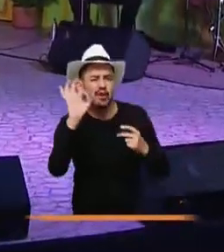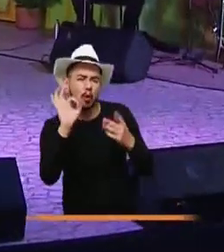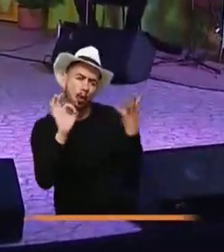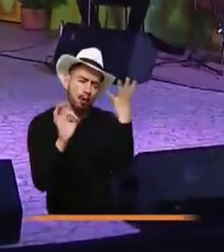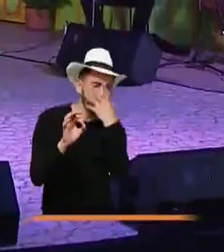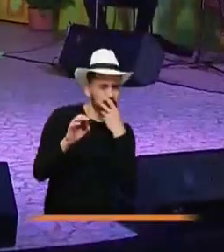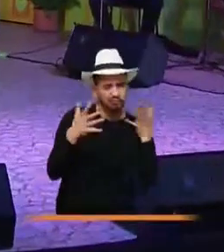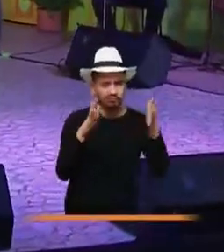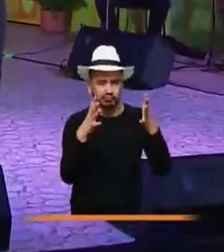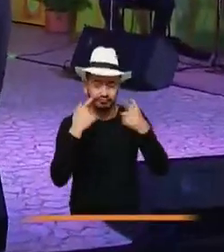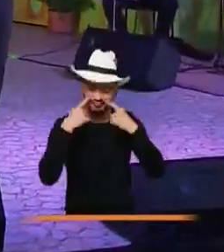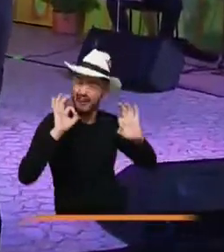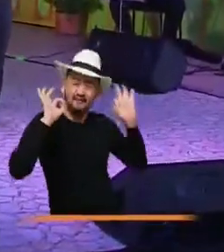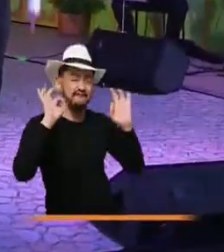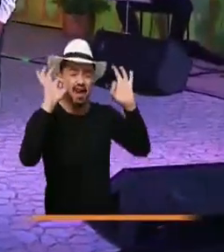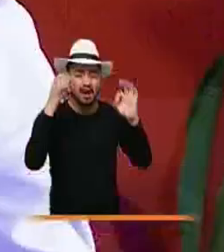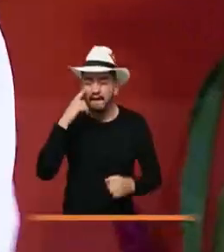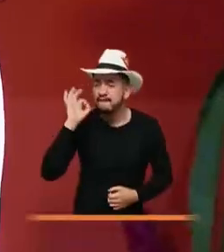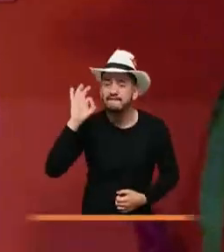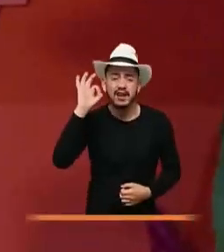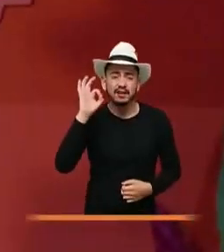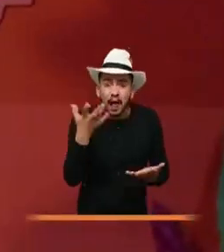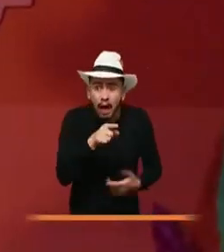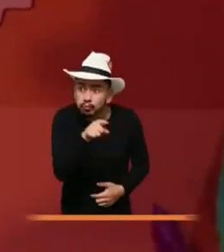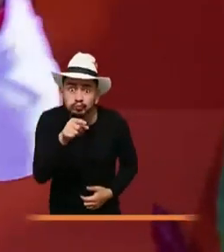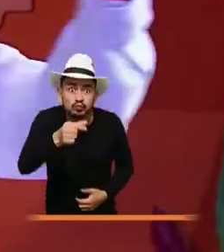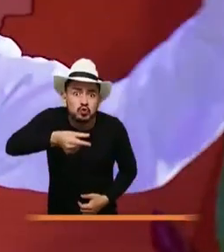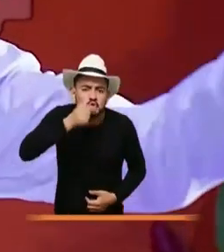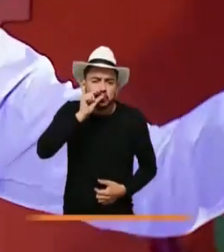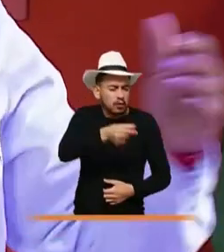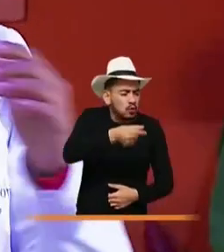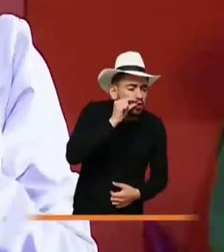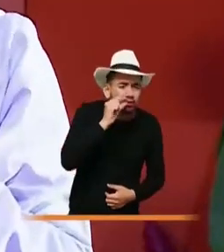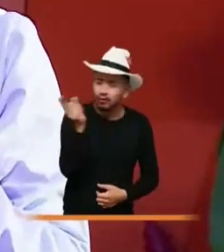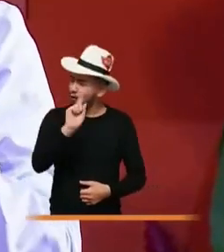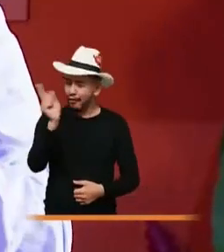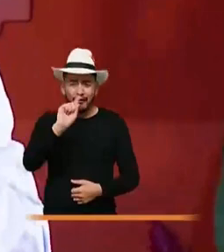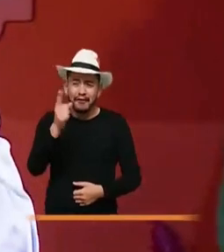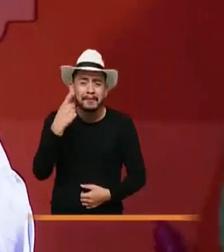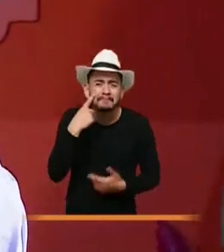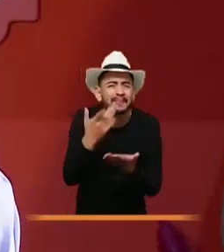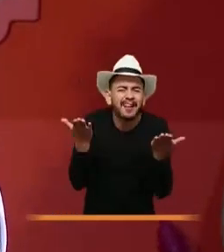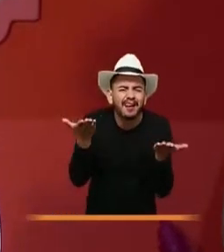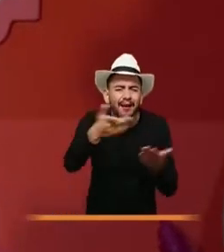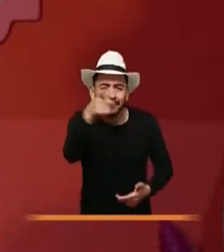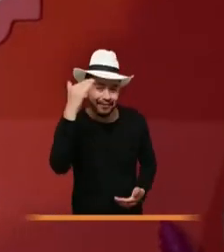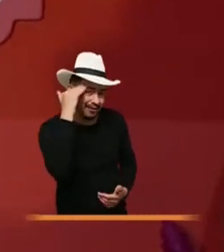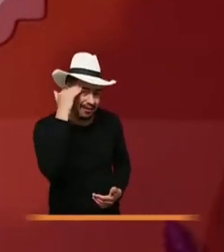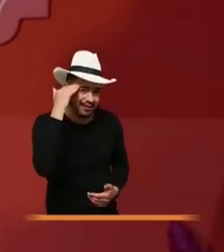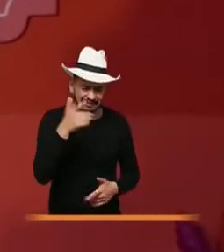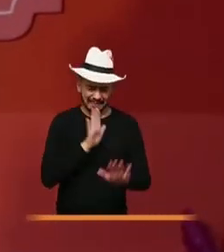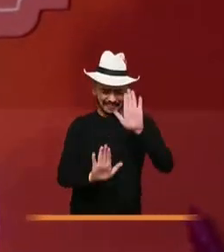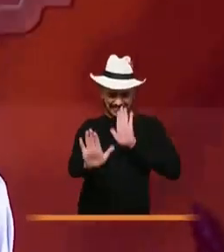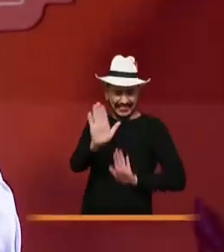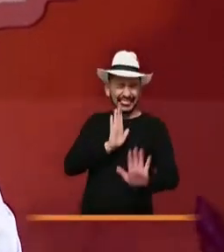usted hoy no toma jugaron porque sé que así no pasa pero ustedes que sí